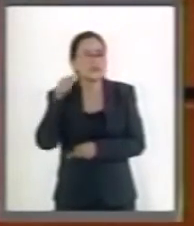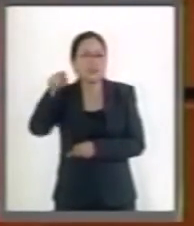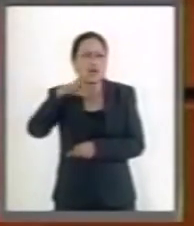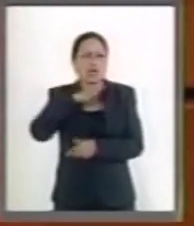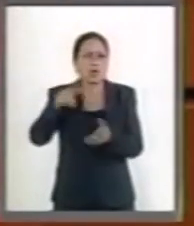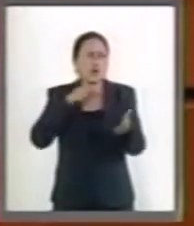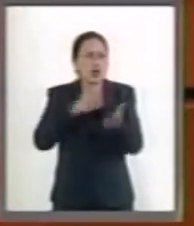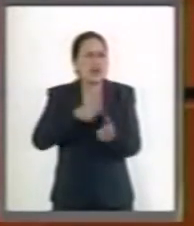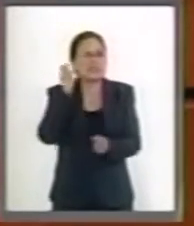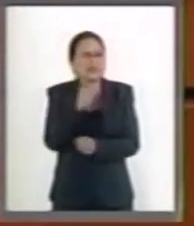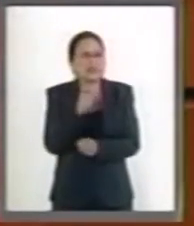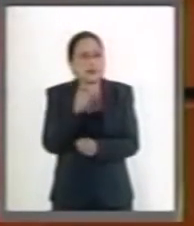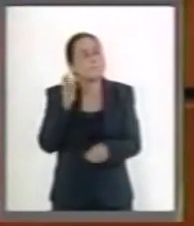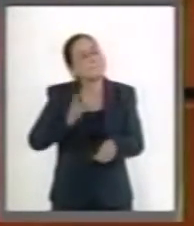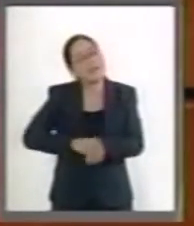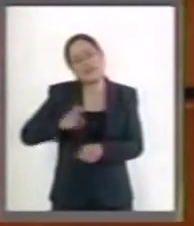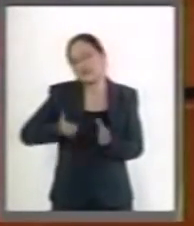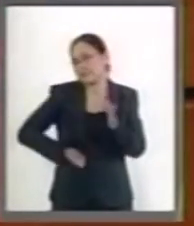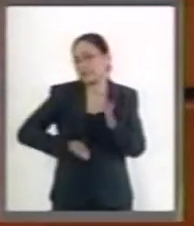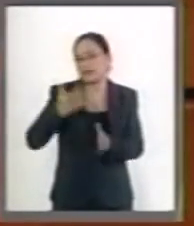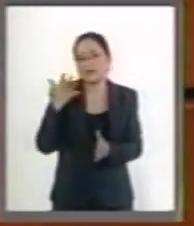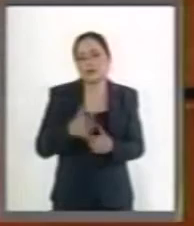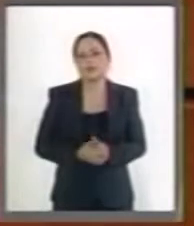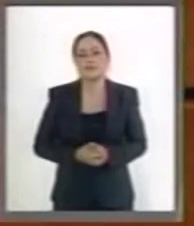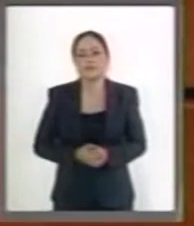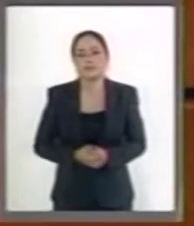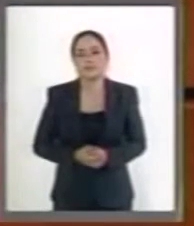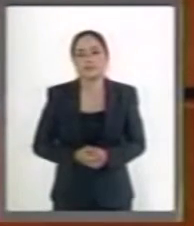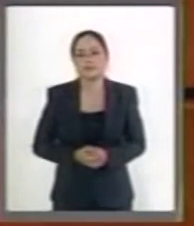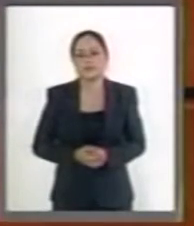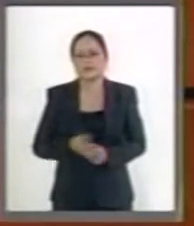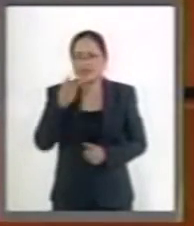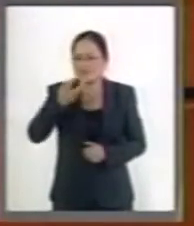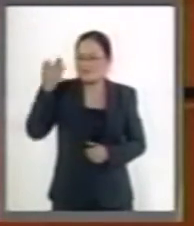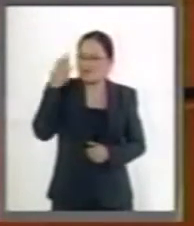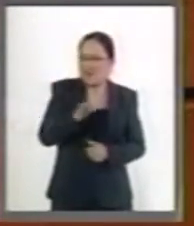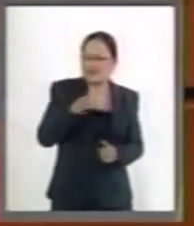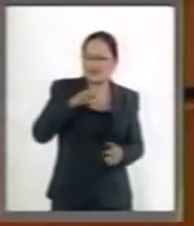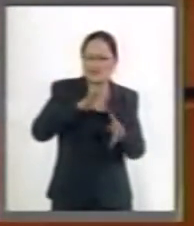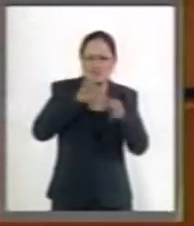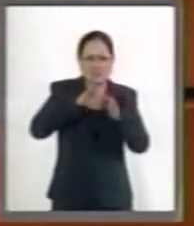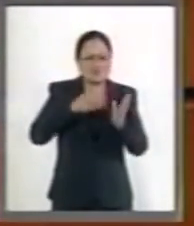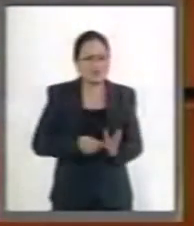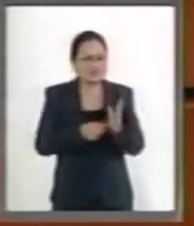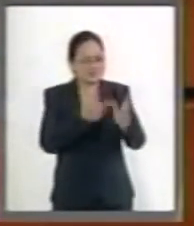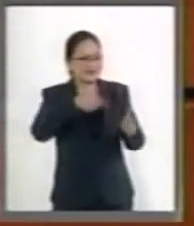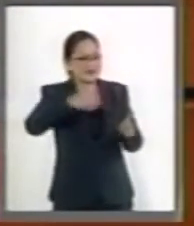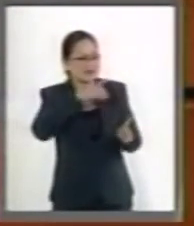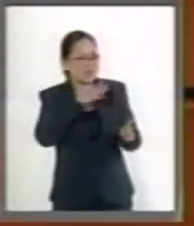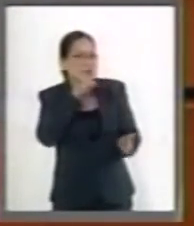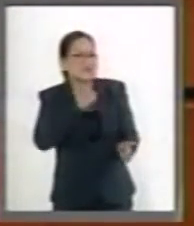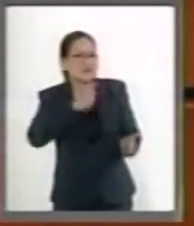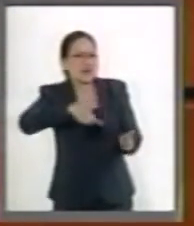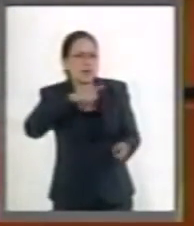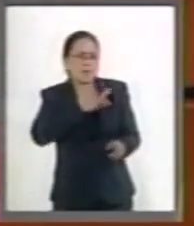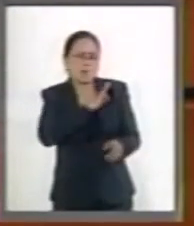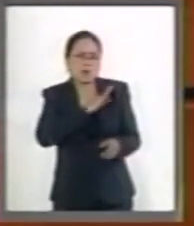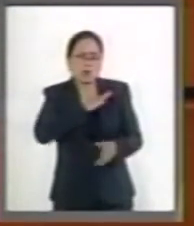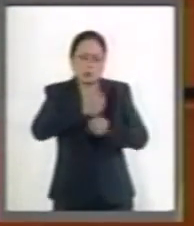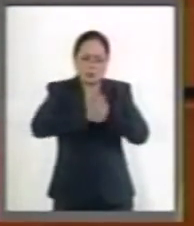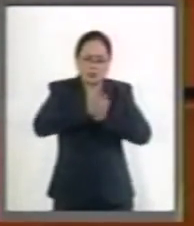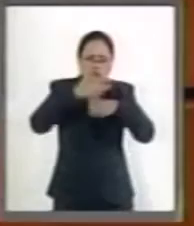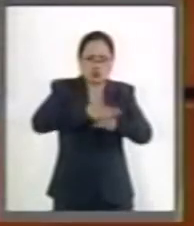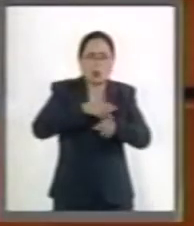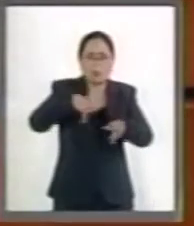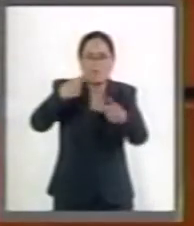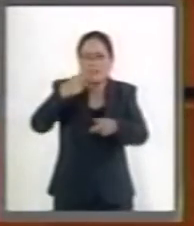la gasolina será aún más cara. Es una farsa decir que podemos tener un mercado competitivo de gasolinas